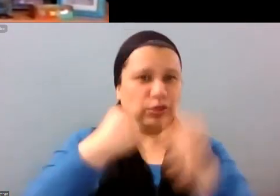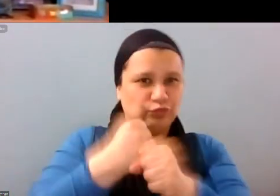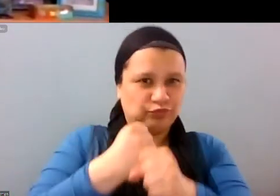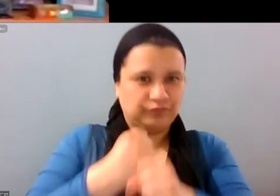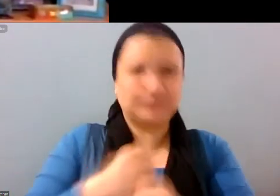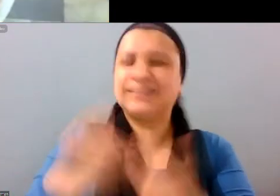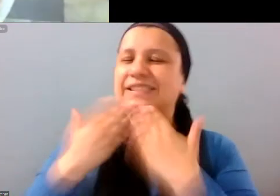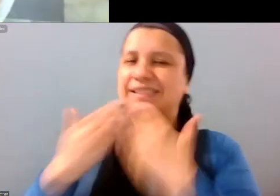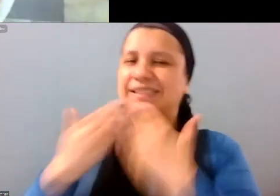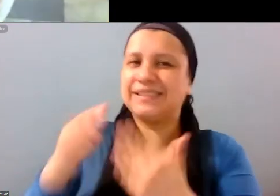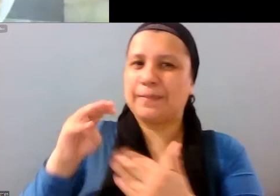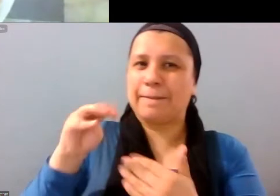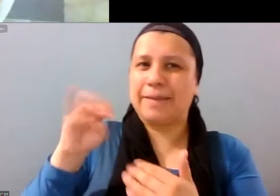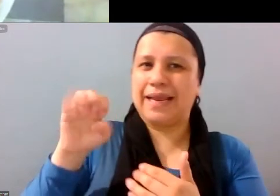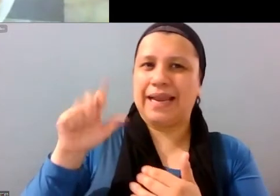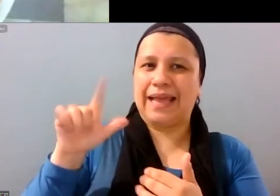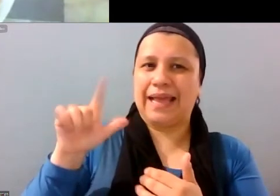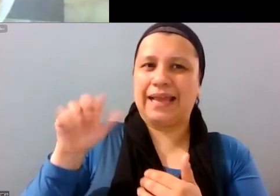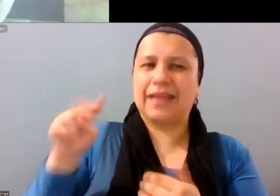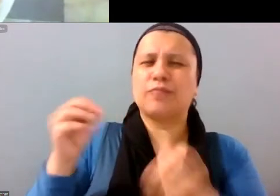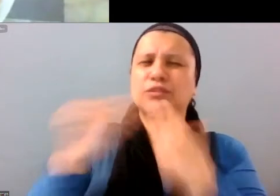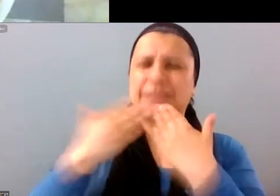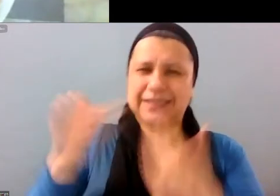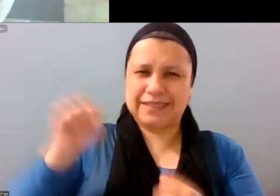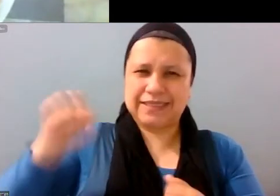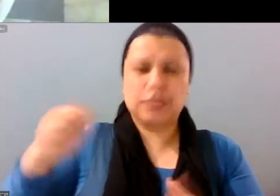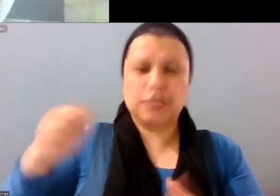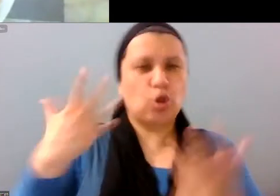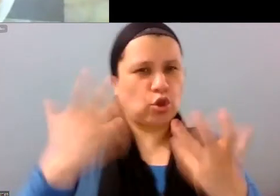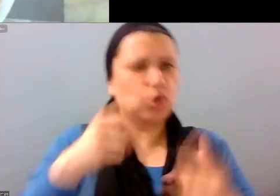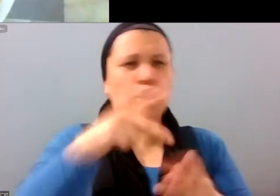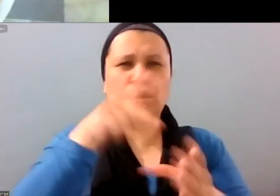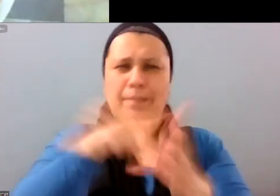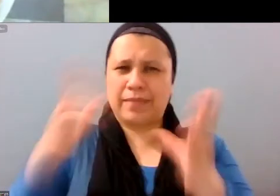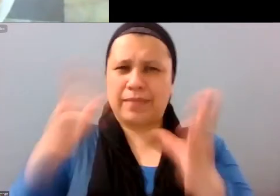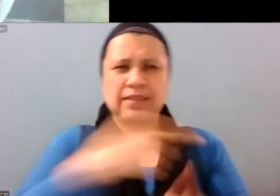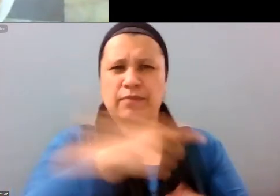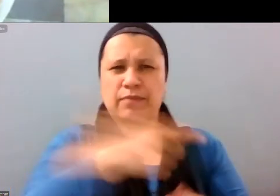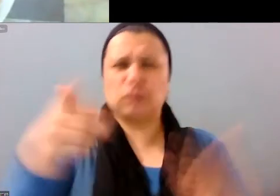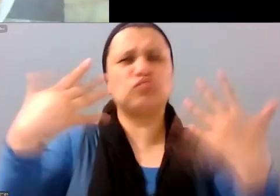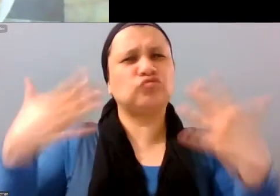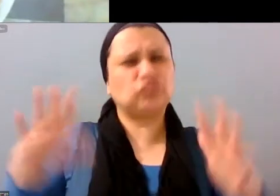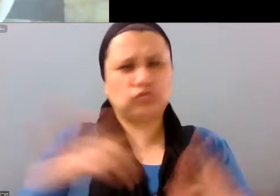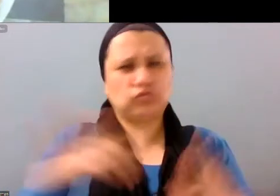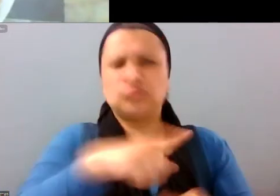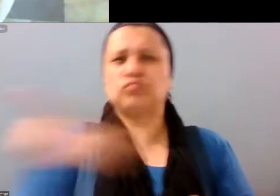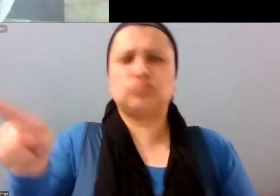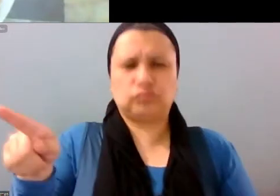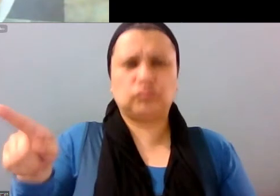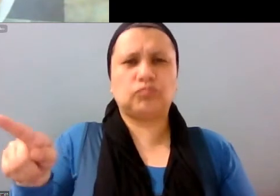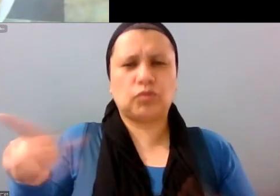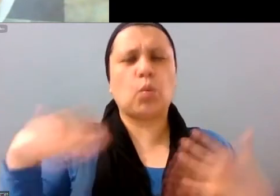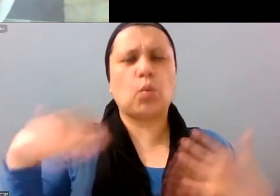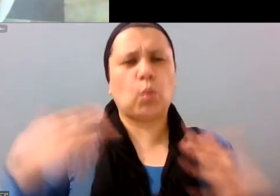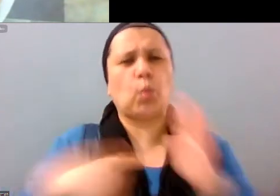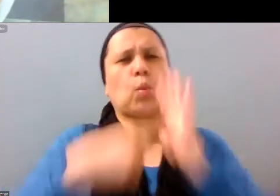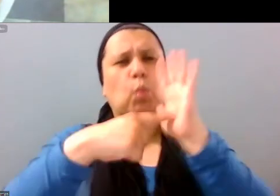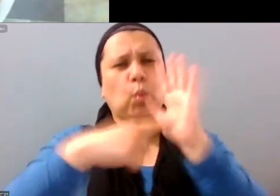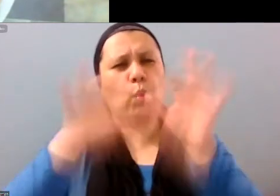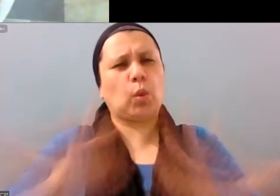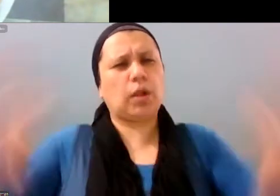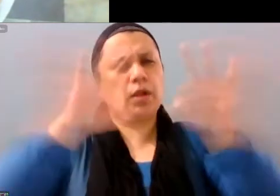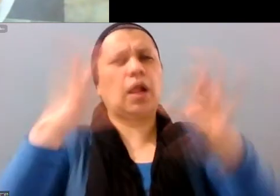y bueno muchísimas gracias yo creo que los participantes anteriores han dado señales importantísimas de algunos aspectos que han